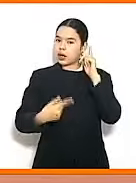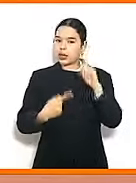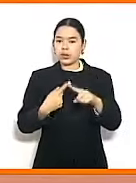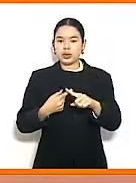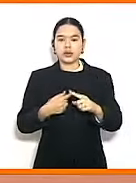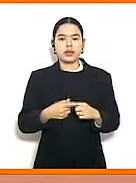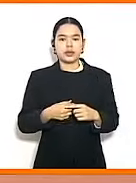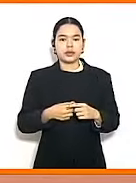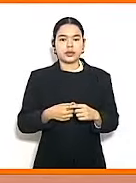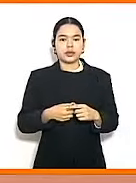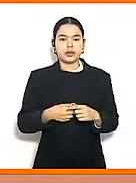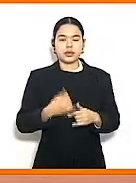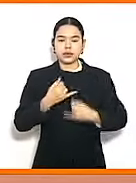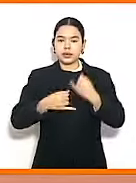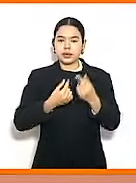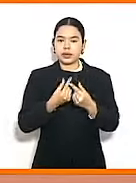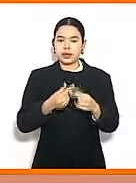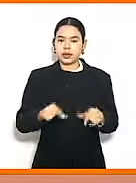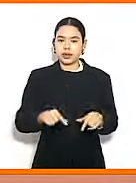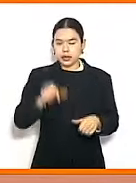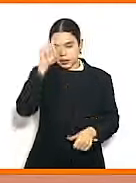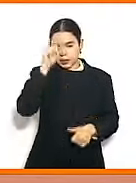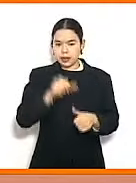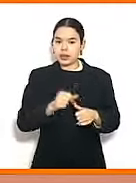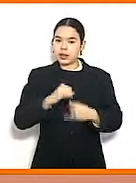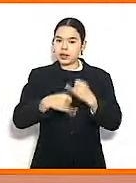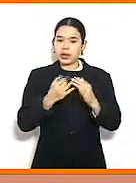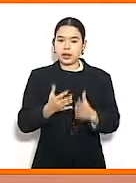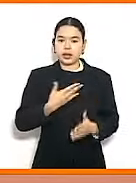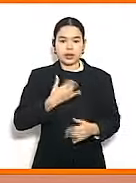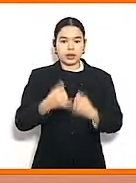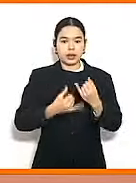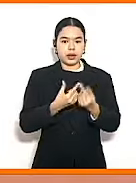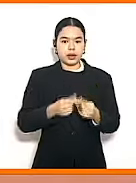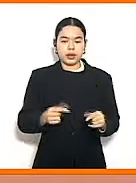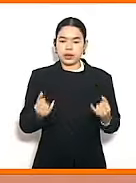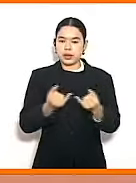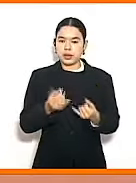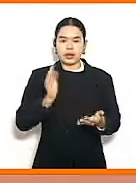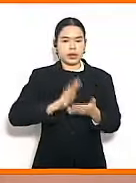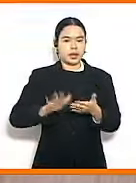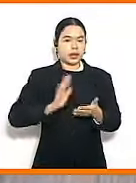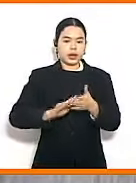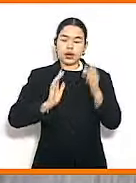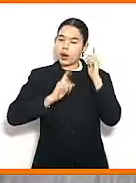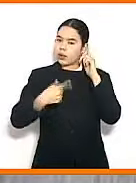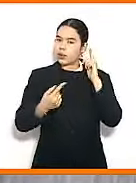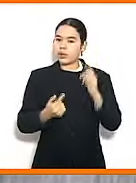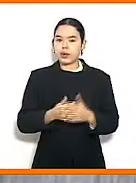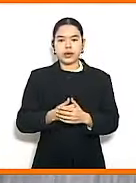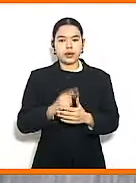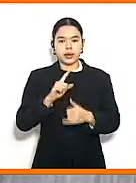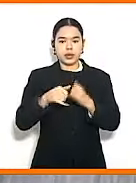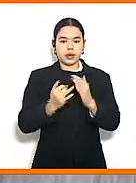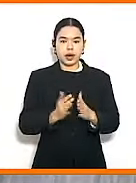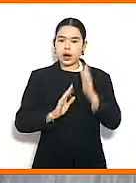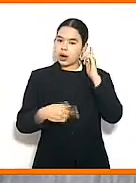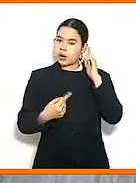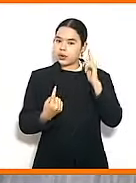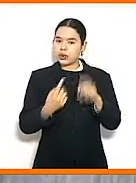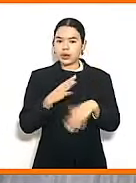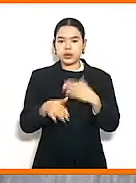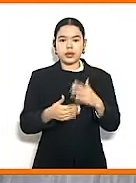es... Jugada gratis. Jugador, te recuerdo que tienes una jugada gratis por el mismo monto invertido en Diaria. Pero si eres jugador para más